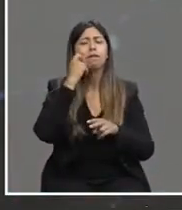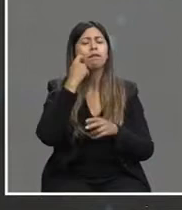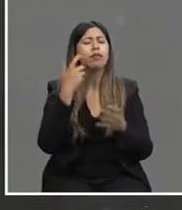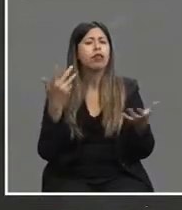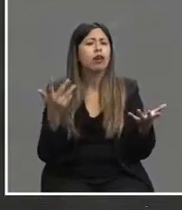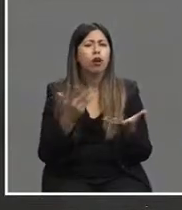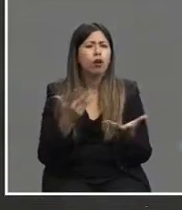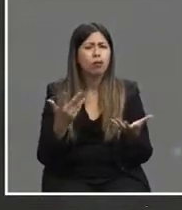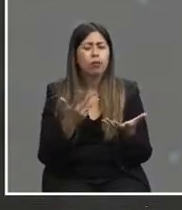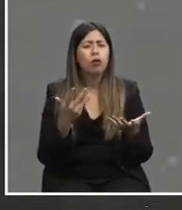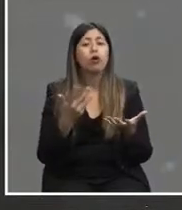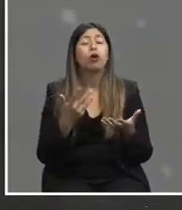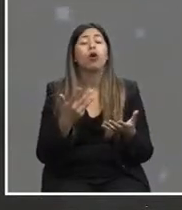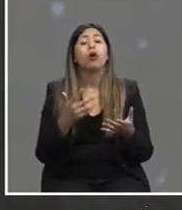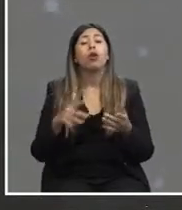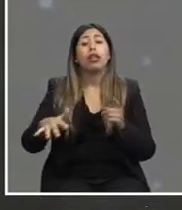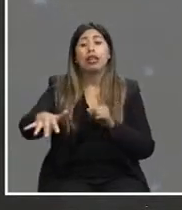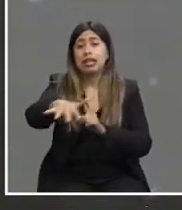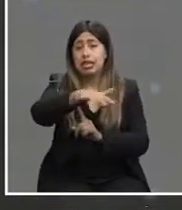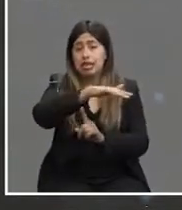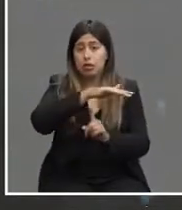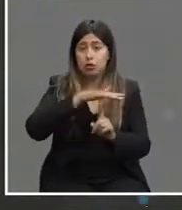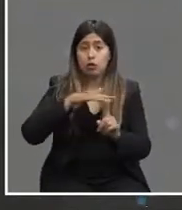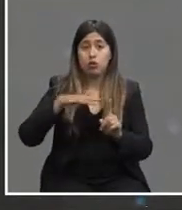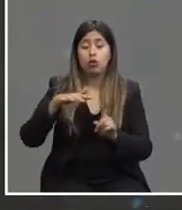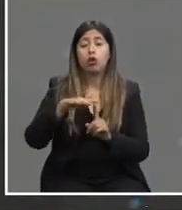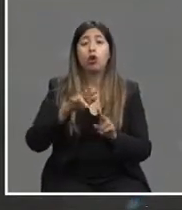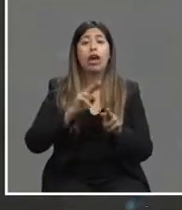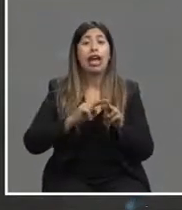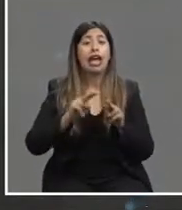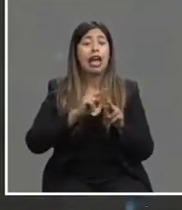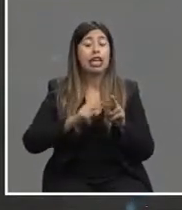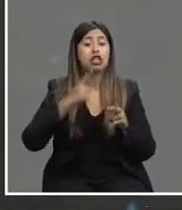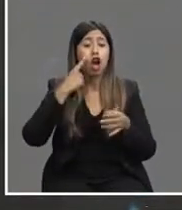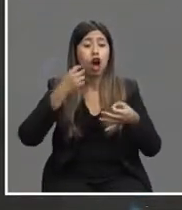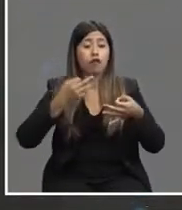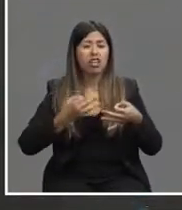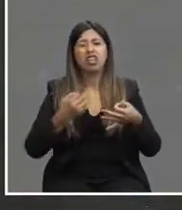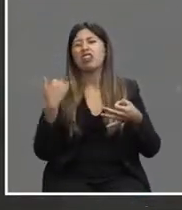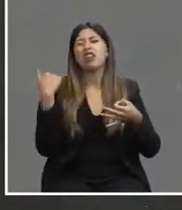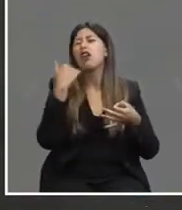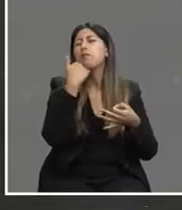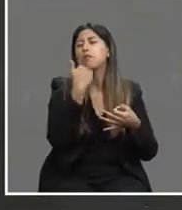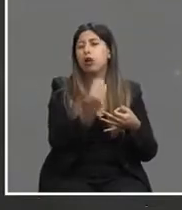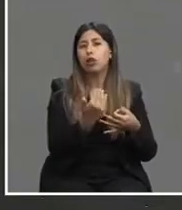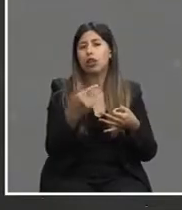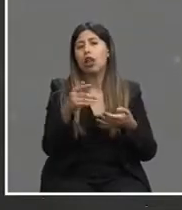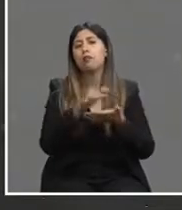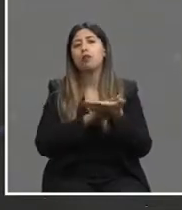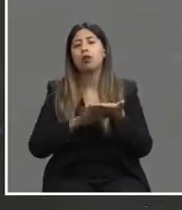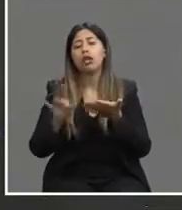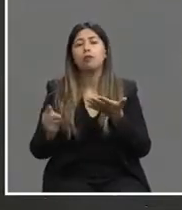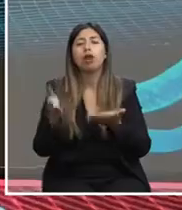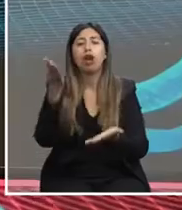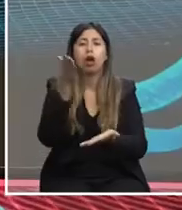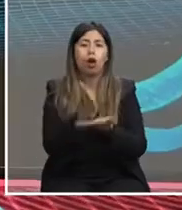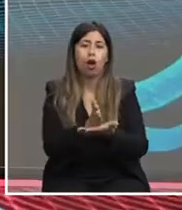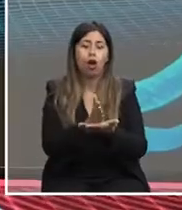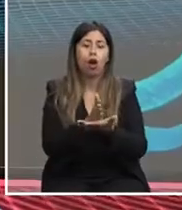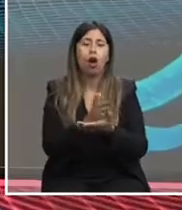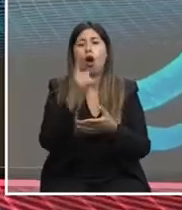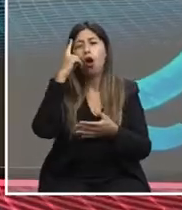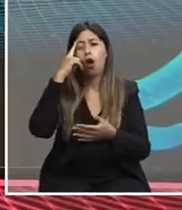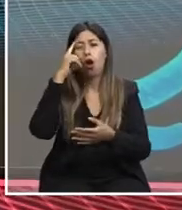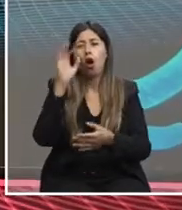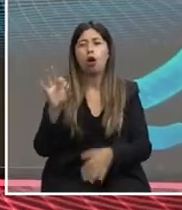define como la circunstancia en la cual los hechos objetivos importan mucho menos a la hora de definir y de llegar a juicios sobre